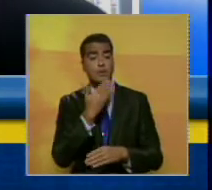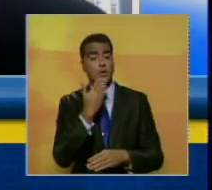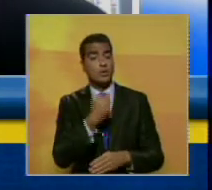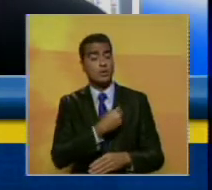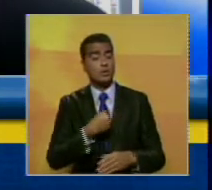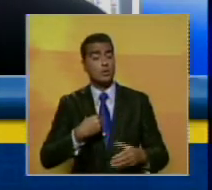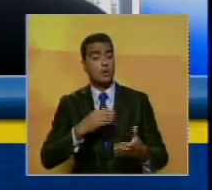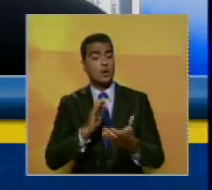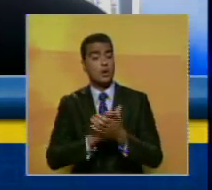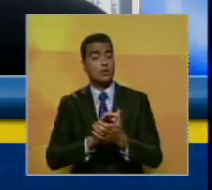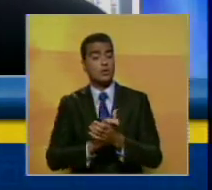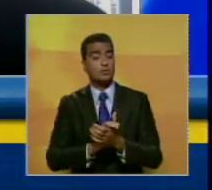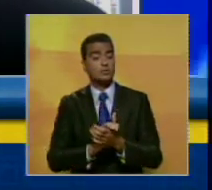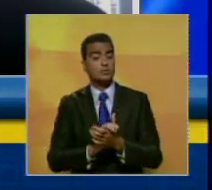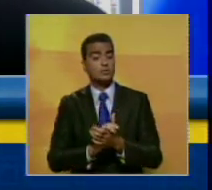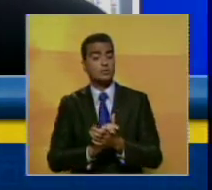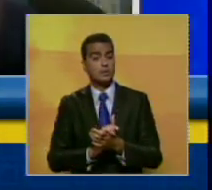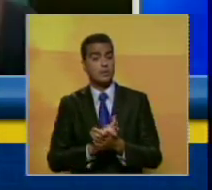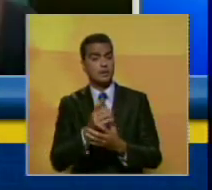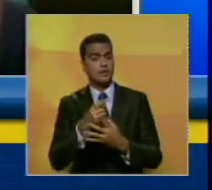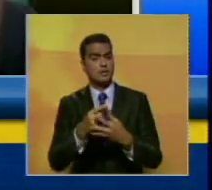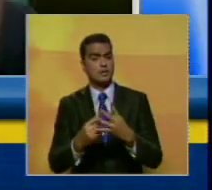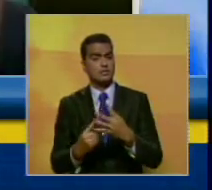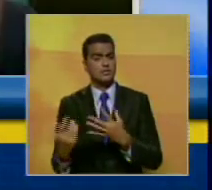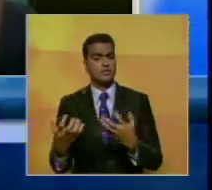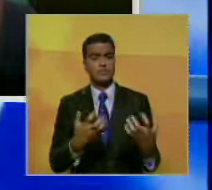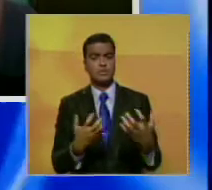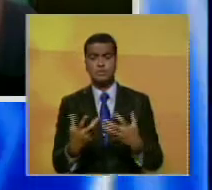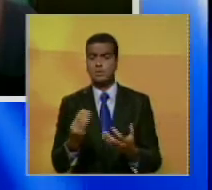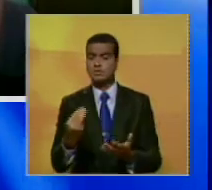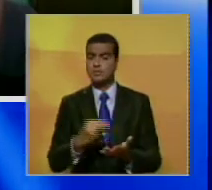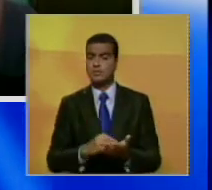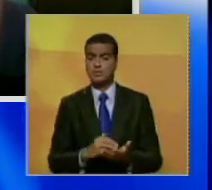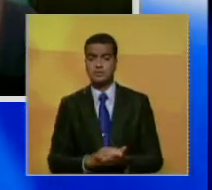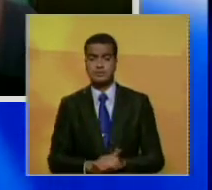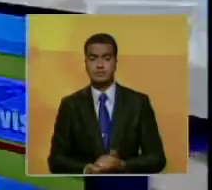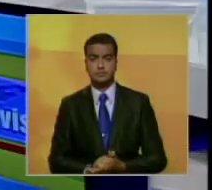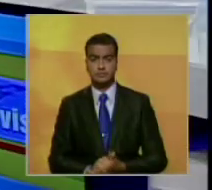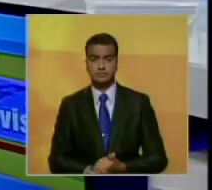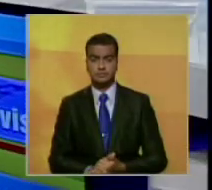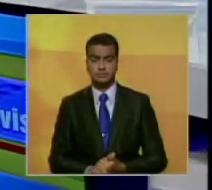de nuestro compañero y para que estas acciones violentas no se repitan.